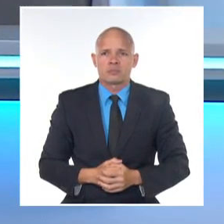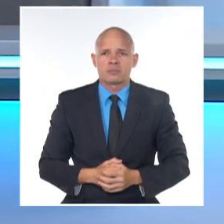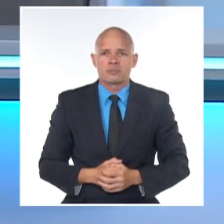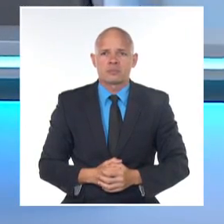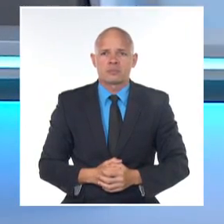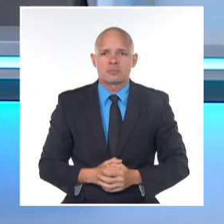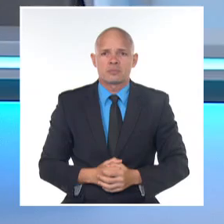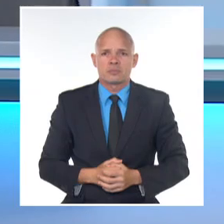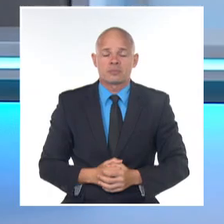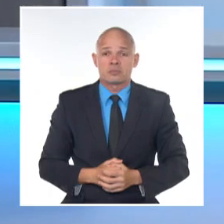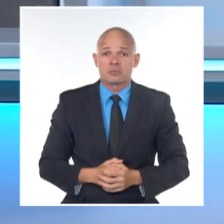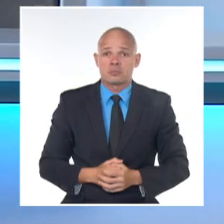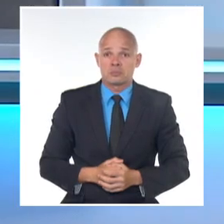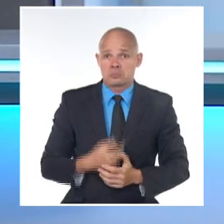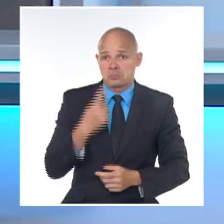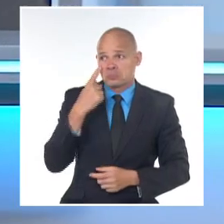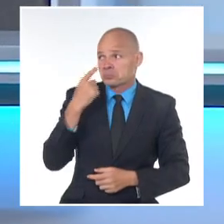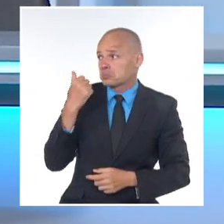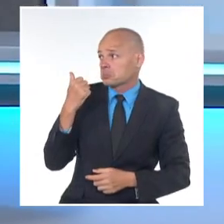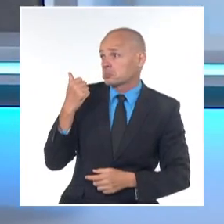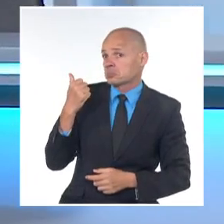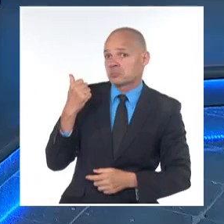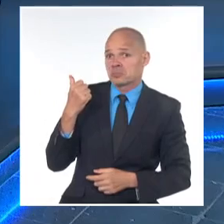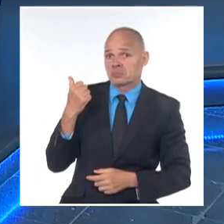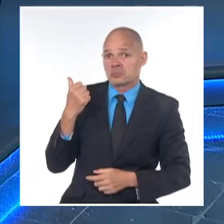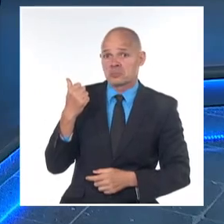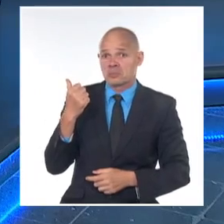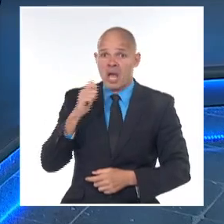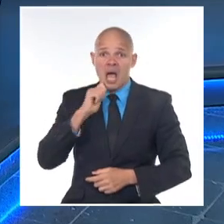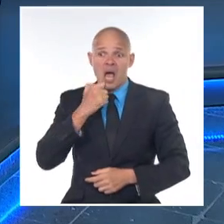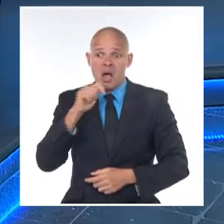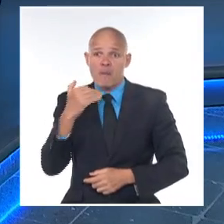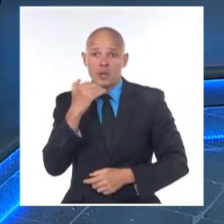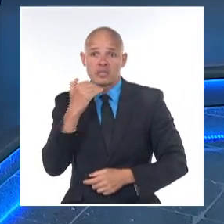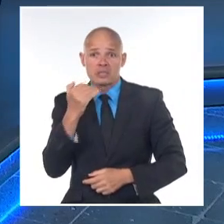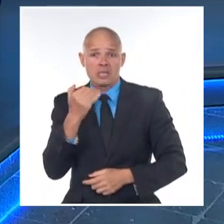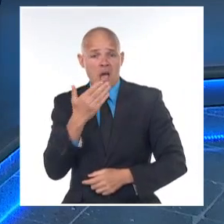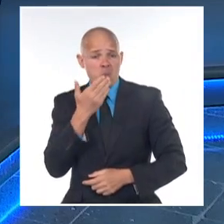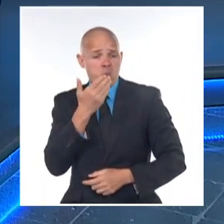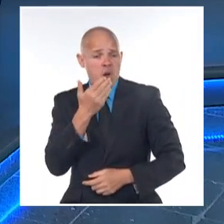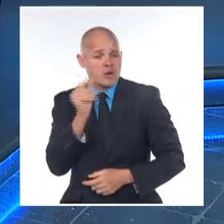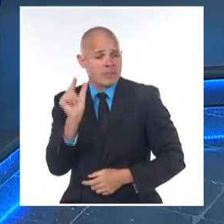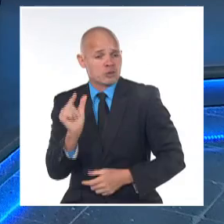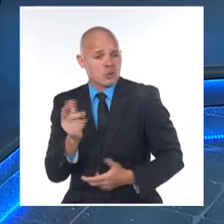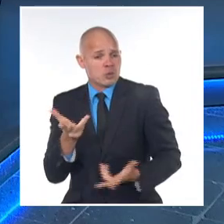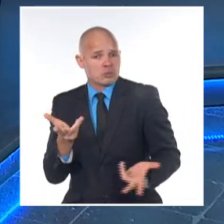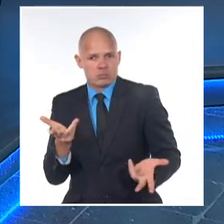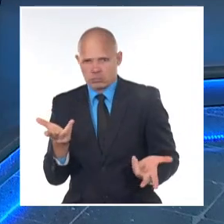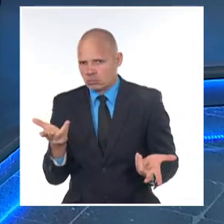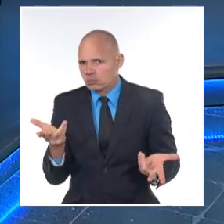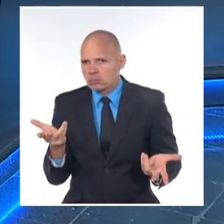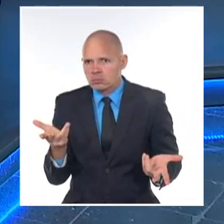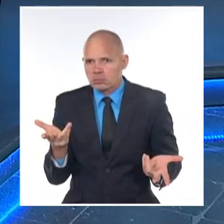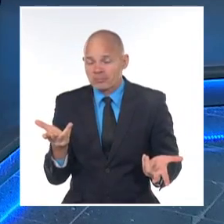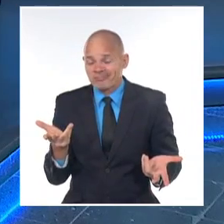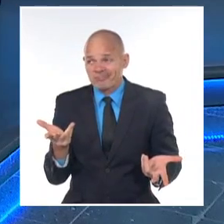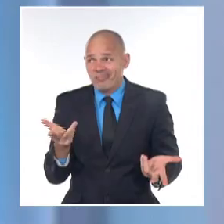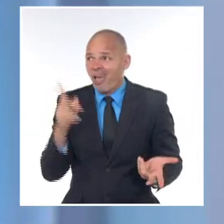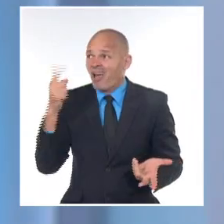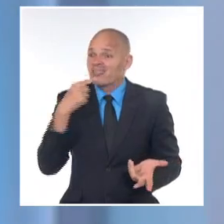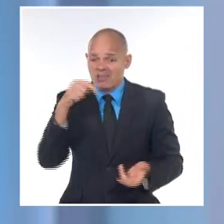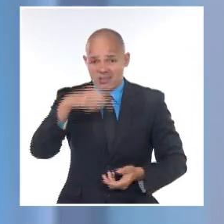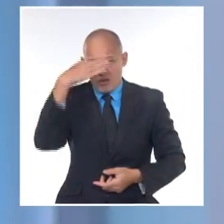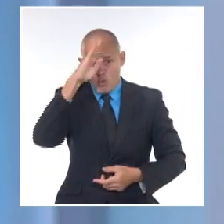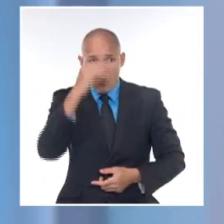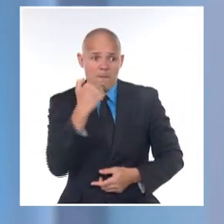¿Cuán progresivo es el régimen coronel? Bueno, yo no sé, los enemigos dicen que nuestra policía no está preparada, pero yo creo que precisamente la preparación que tienen nuestros